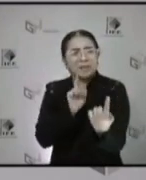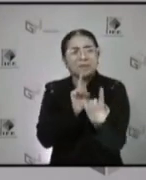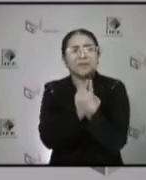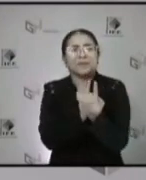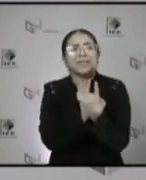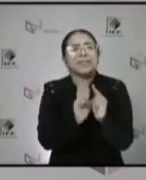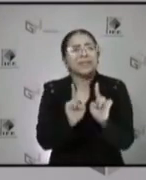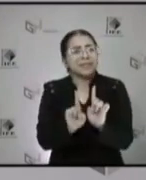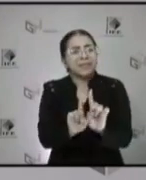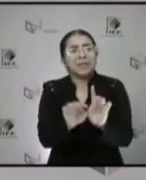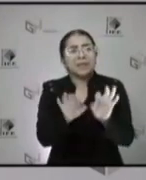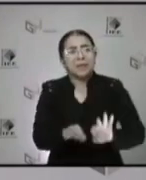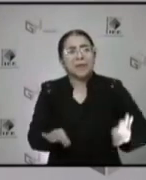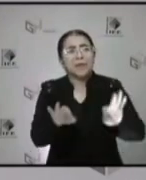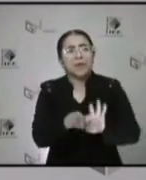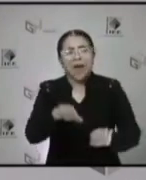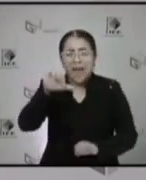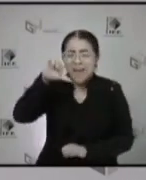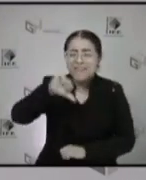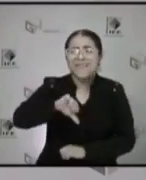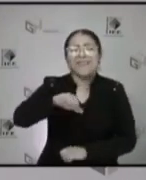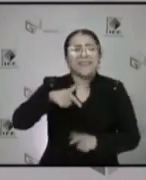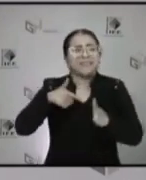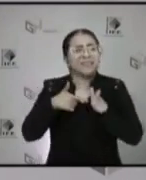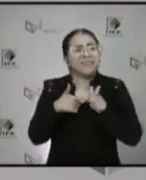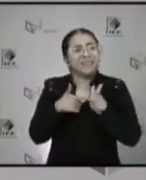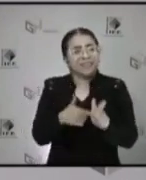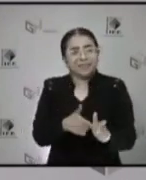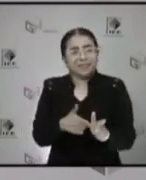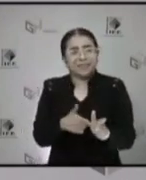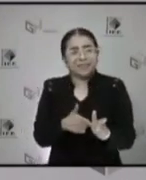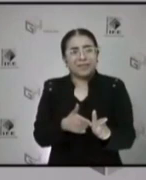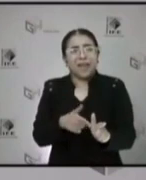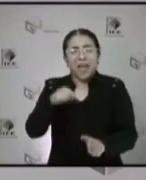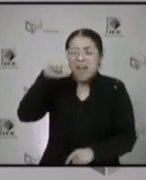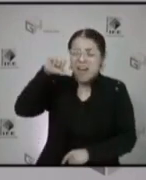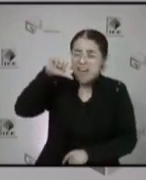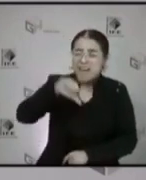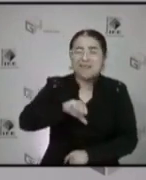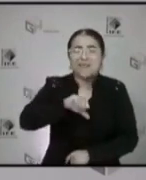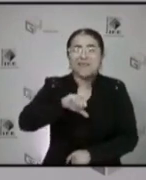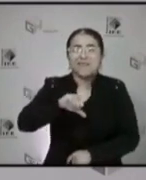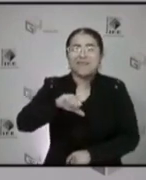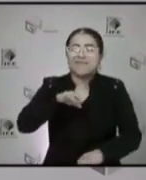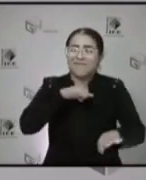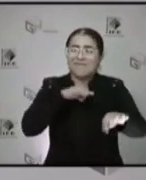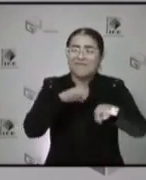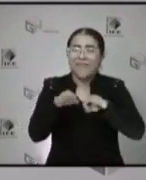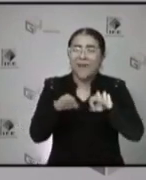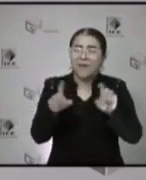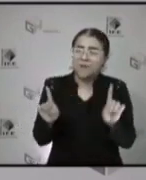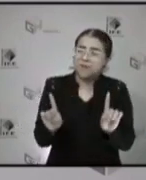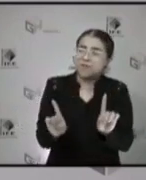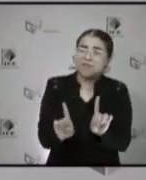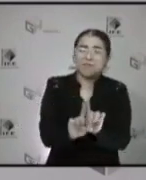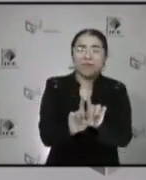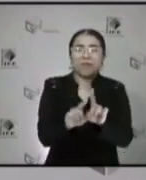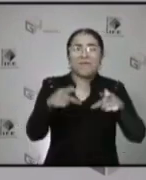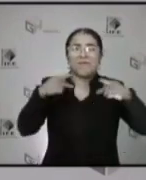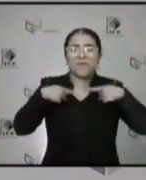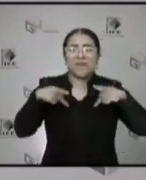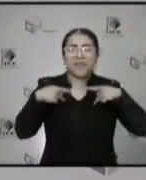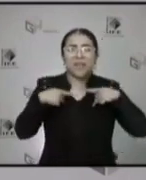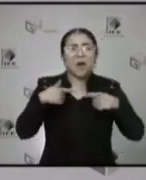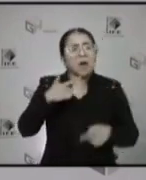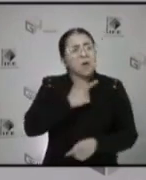siempre. Yo aquí estoy, aquí voy a estar y aquí voy a trabajar hombro con hombro, cerca de la gente porque me